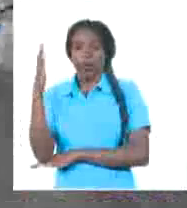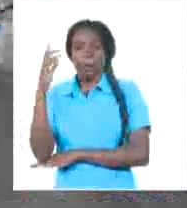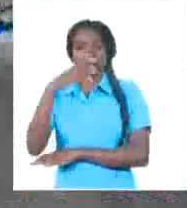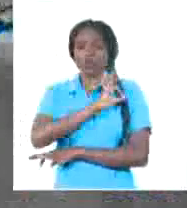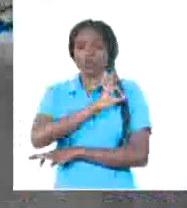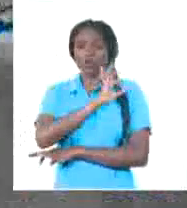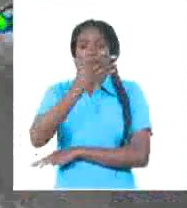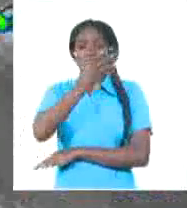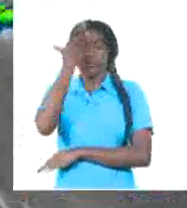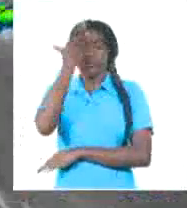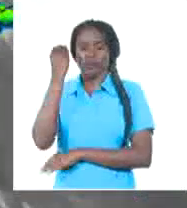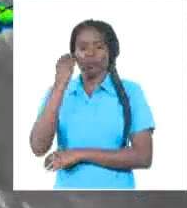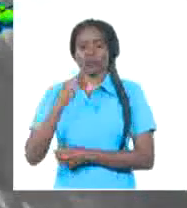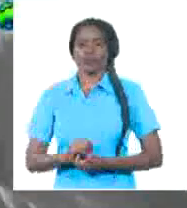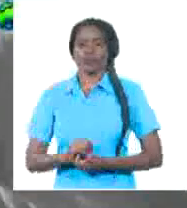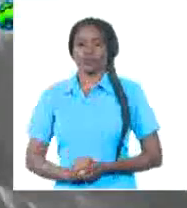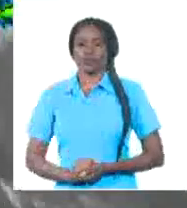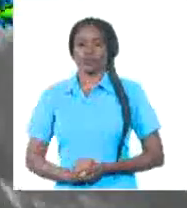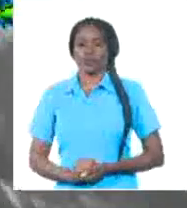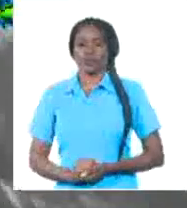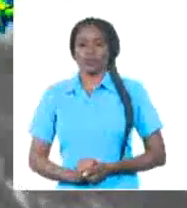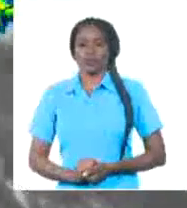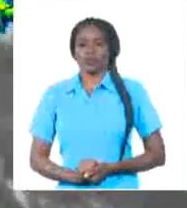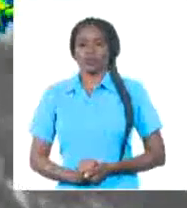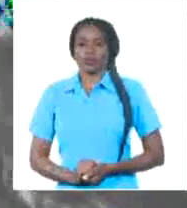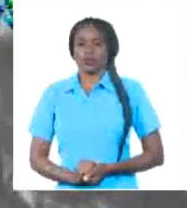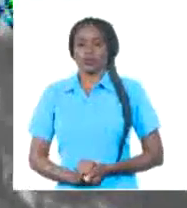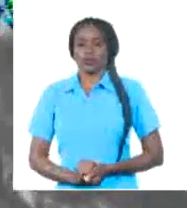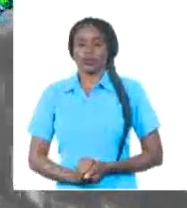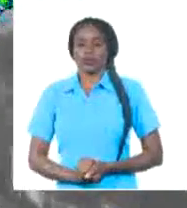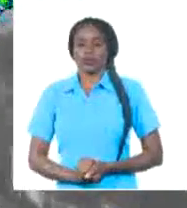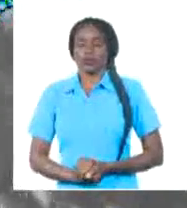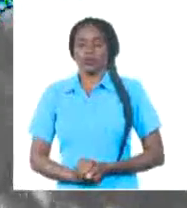no olvidar. Gladys Rubio, Sistema Informativo de la Televisión Cubana.